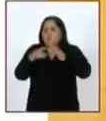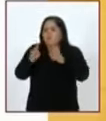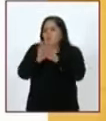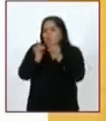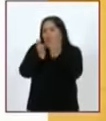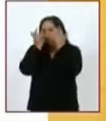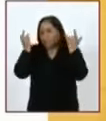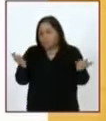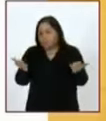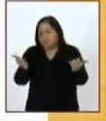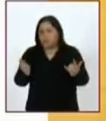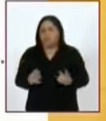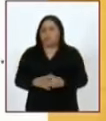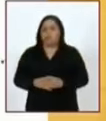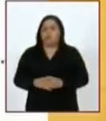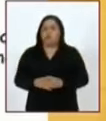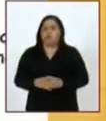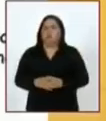historia.